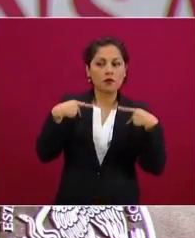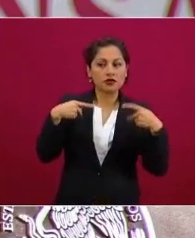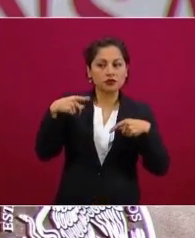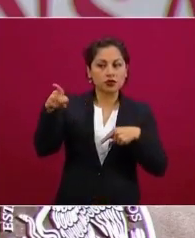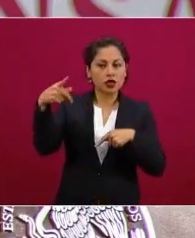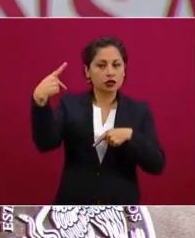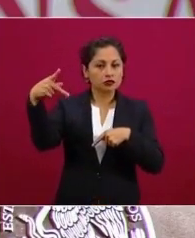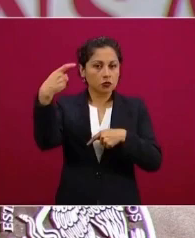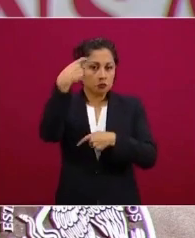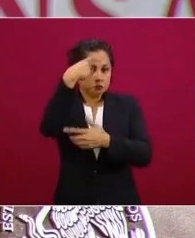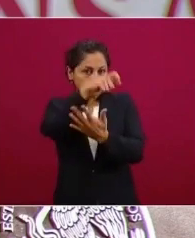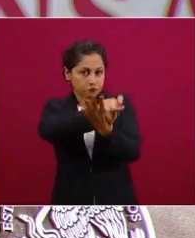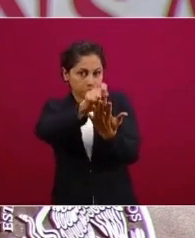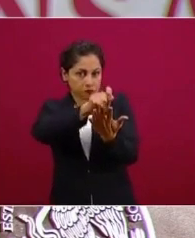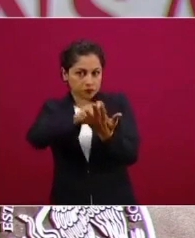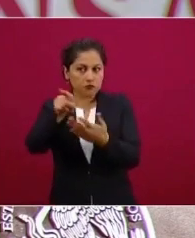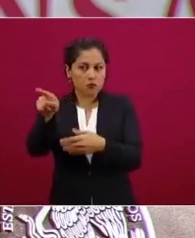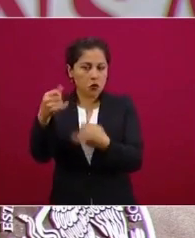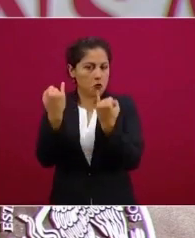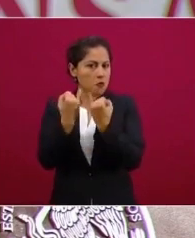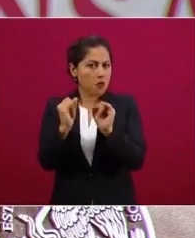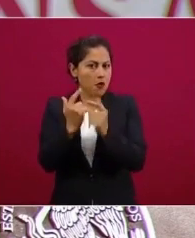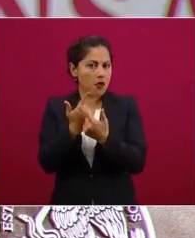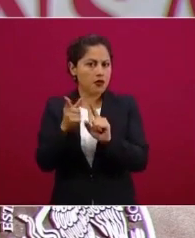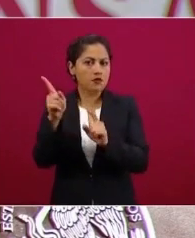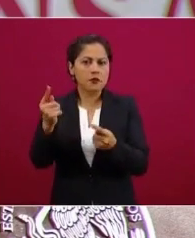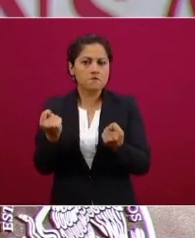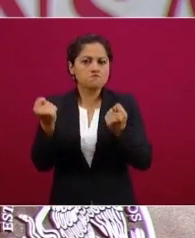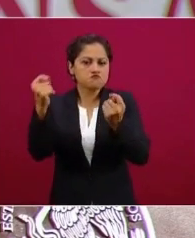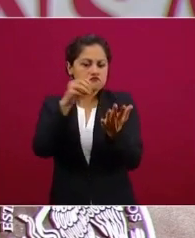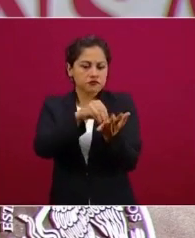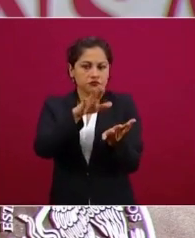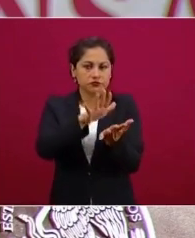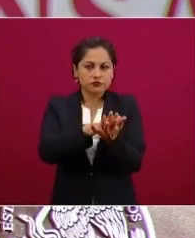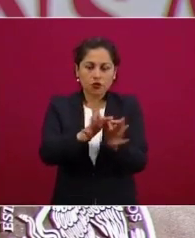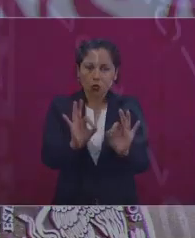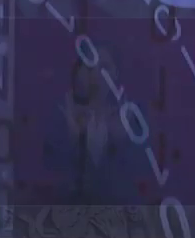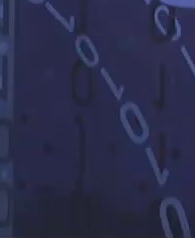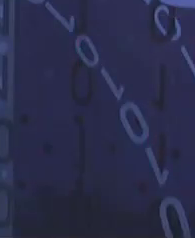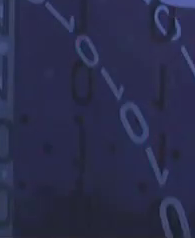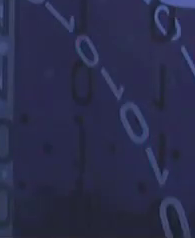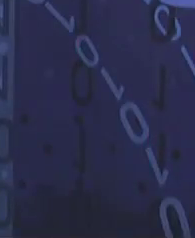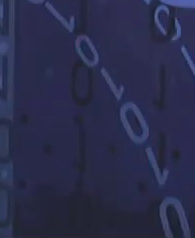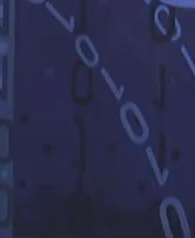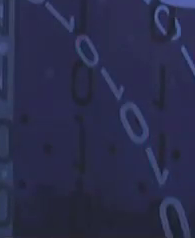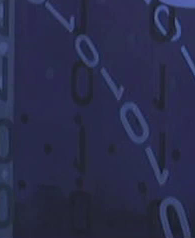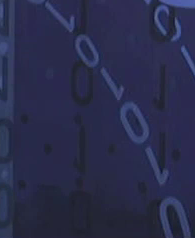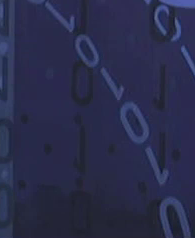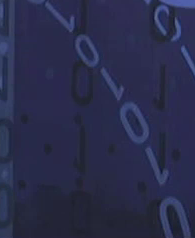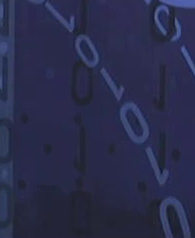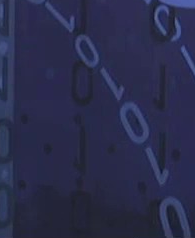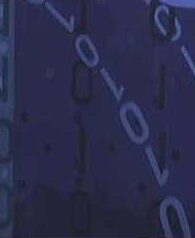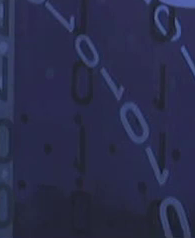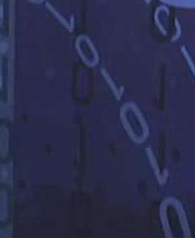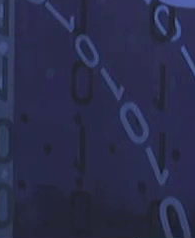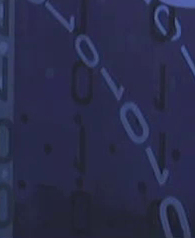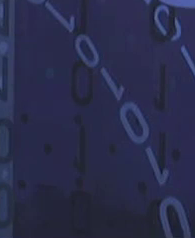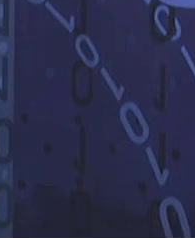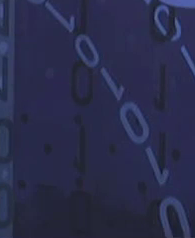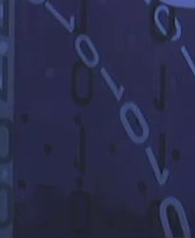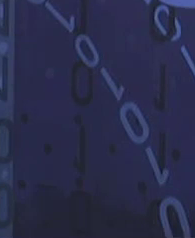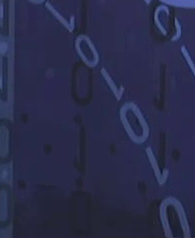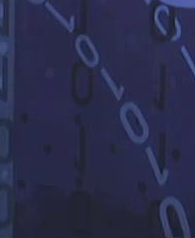presidente no se equivoca, ese es el gran problema que tenemos. Sí, bueno, y que no reconoce cuando se equivoca y polariza, en verdad,